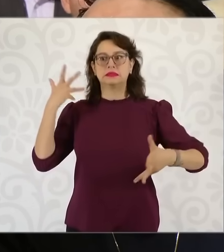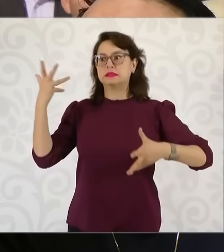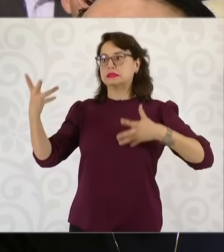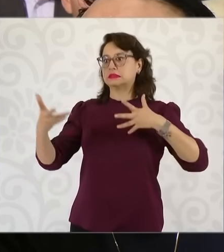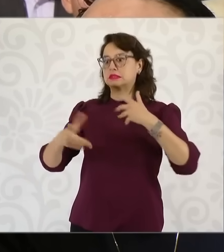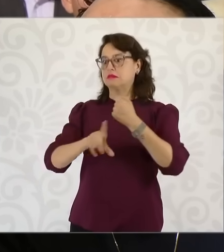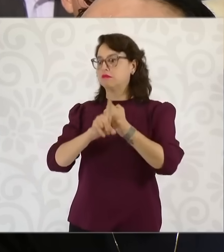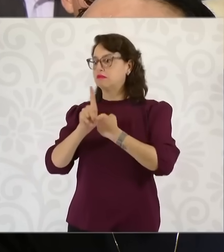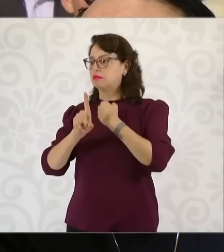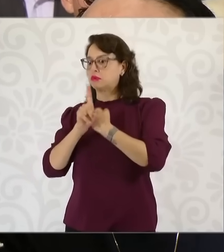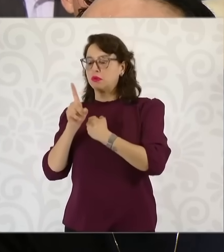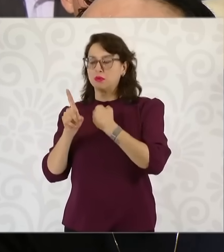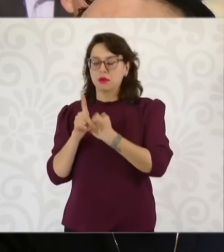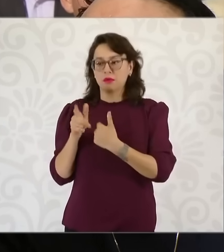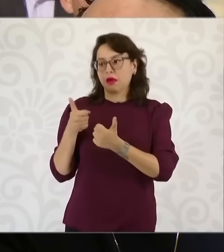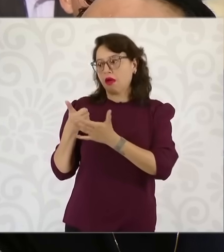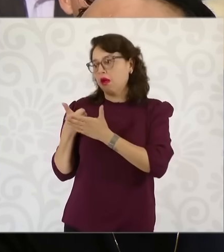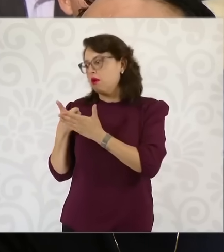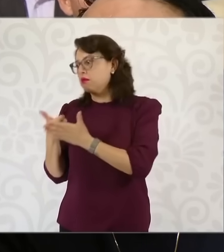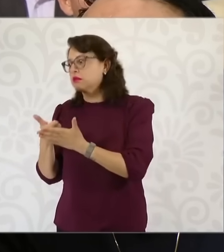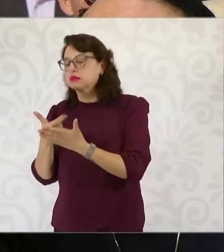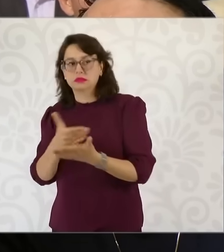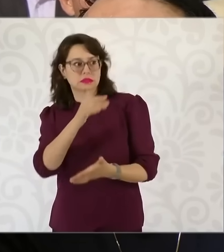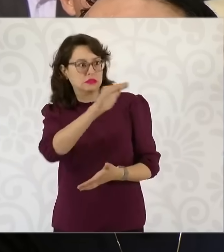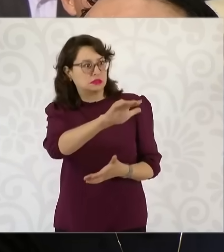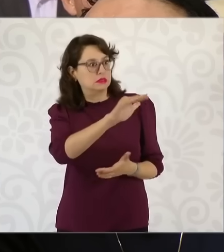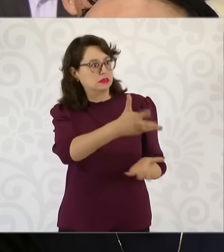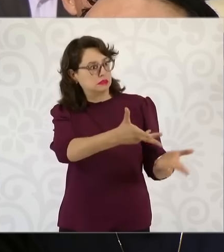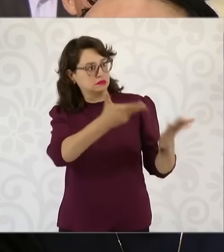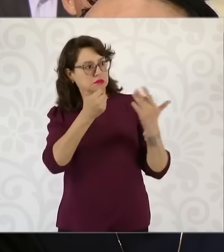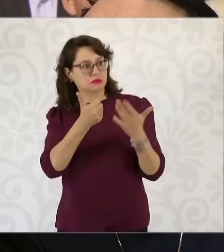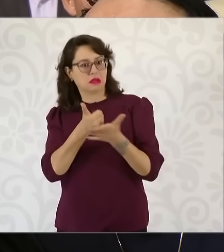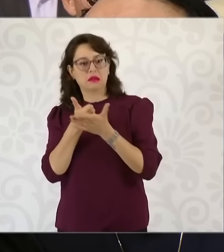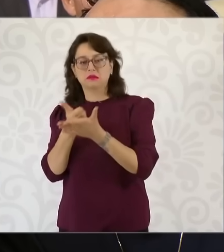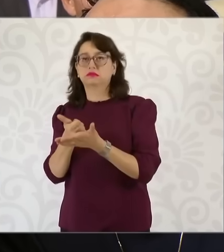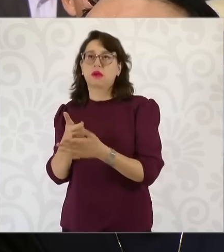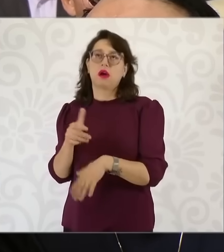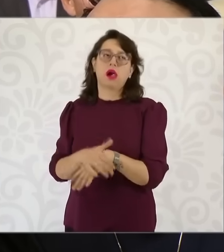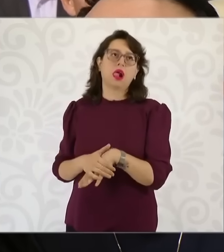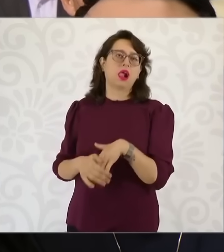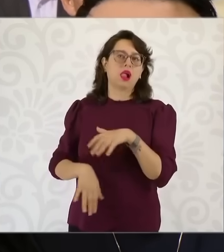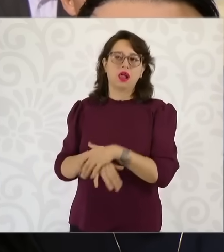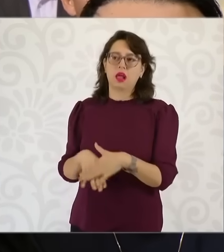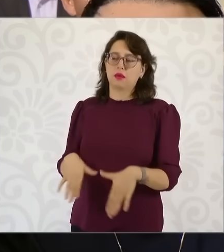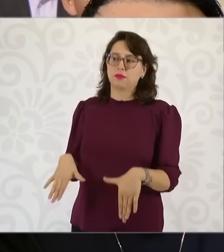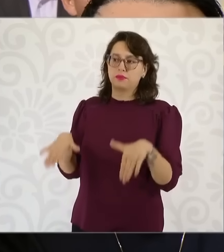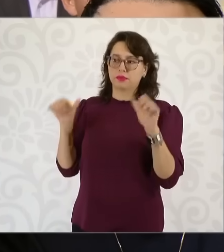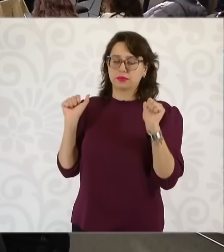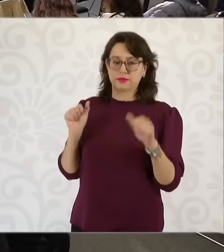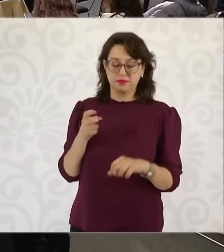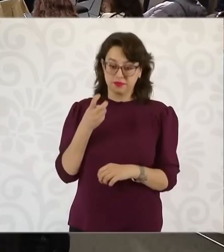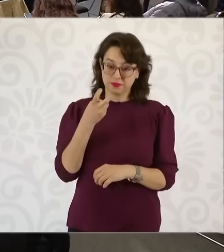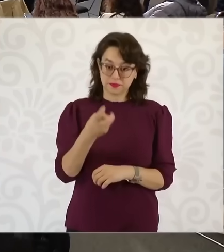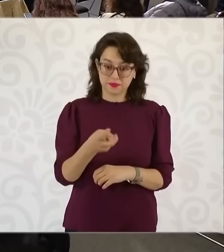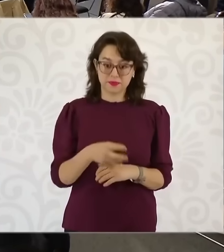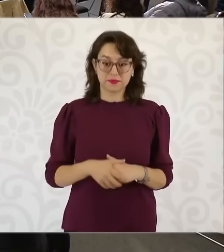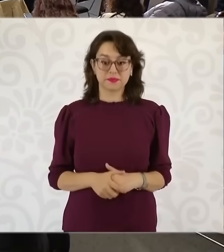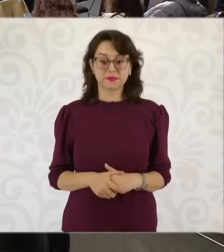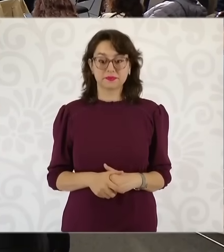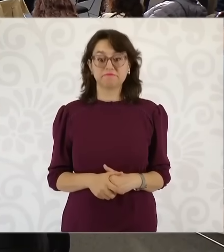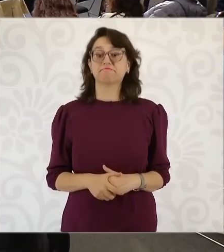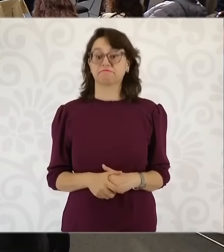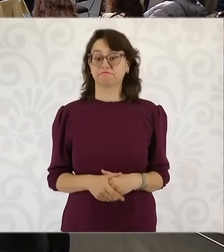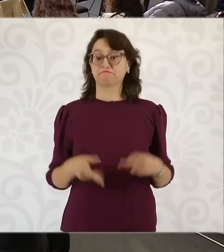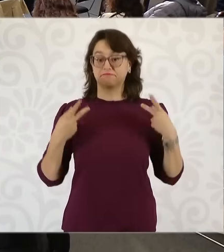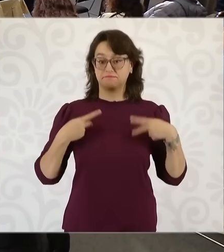también brindaron sus viviendas para todos aquellos que en su momento se quedaron sin nada. Es lo que tengo que compartirles el día de hoy. Y es la maravilla del pueblo de